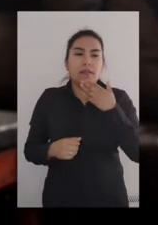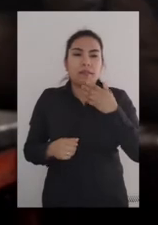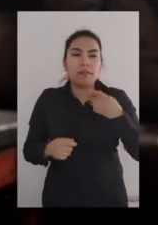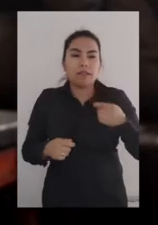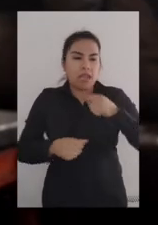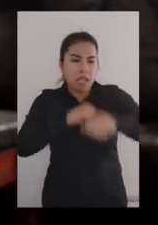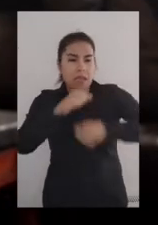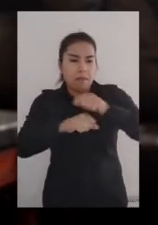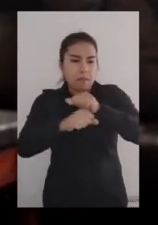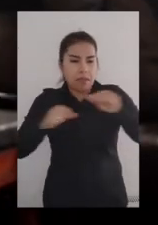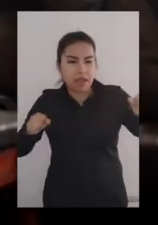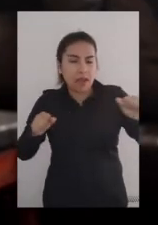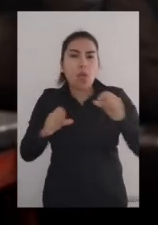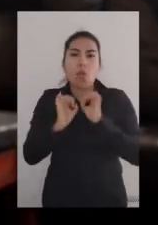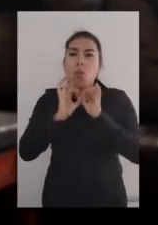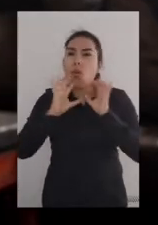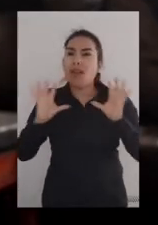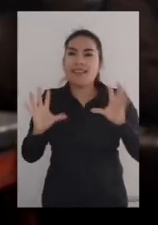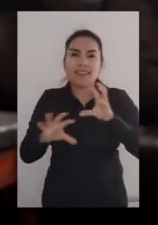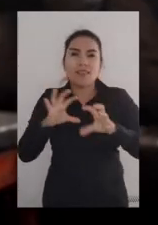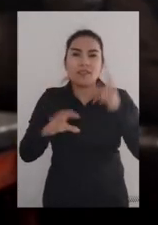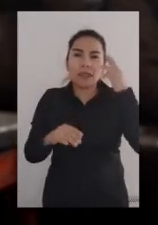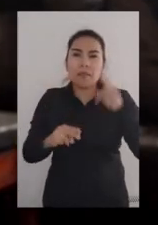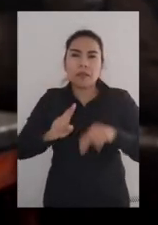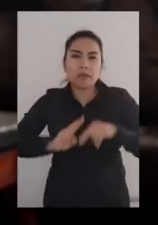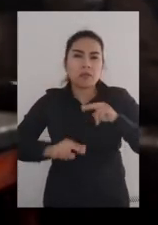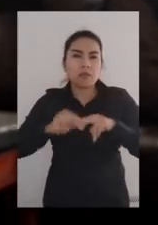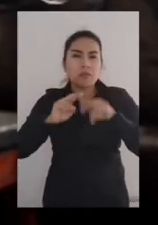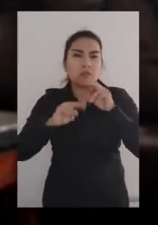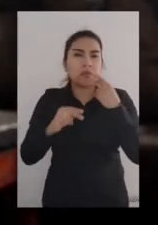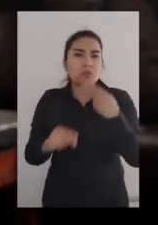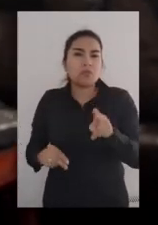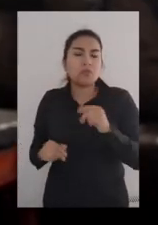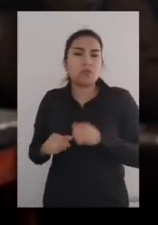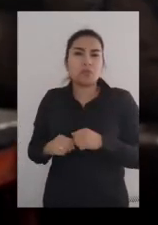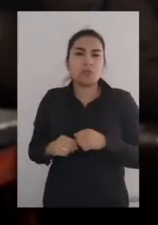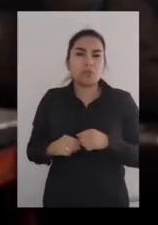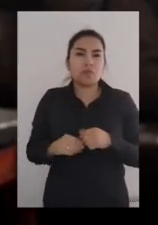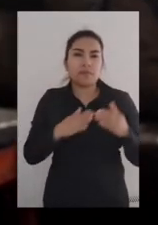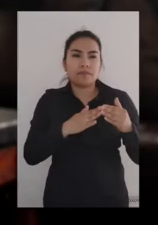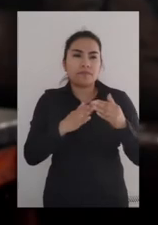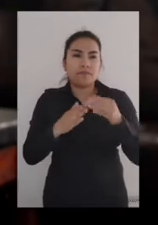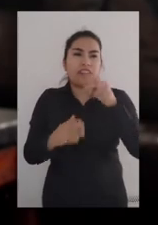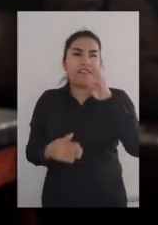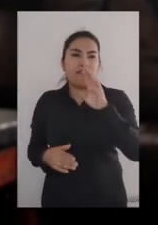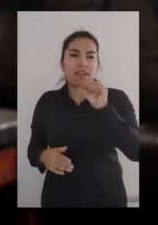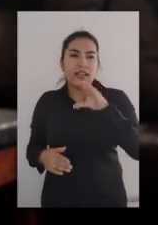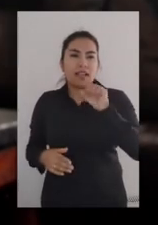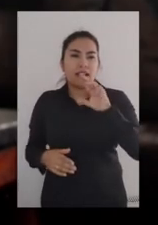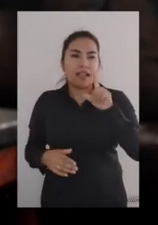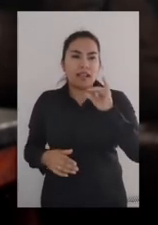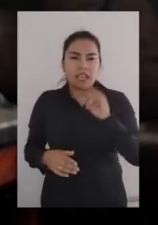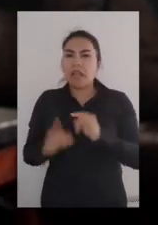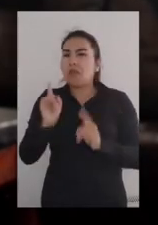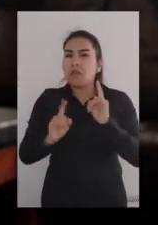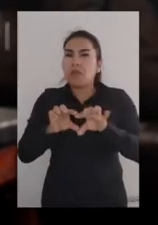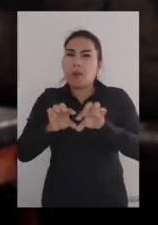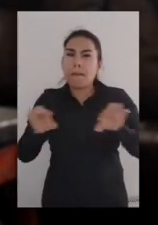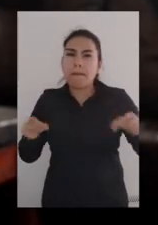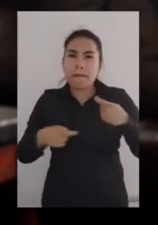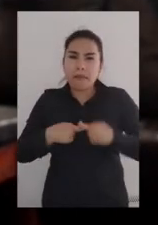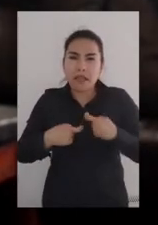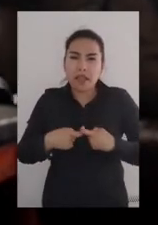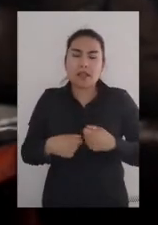cualquier cosa también para armar su su hija carlie algunos palos que si yo